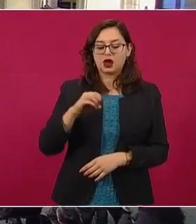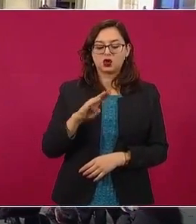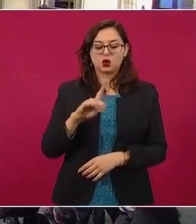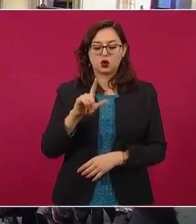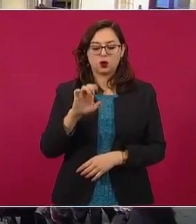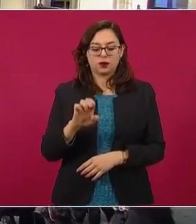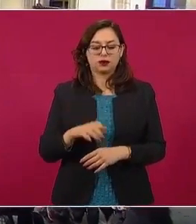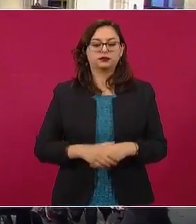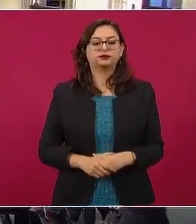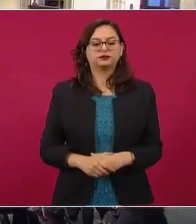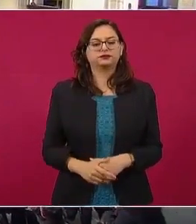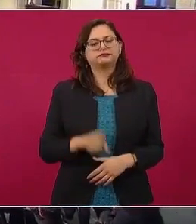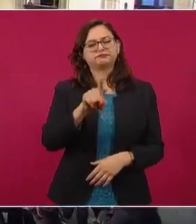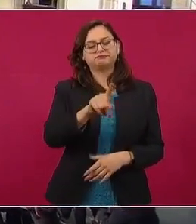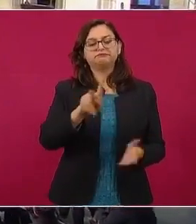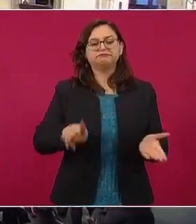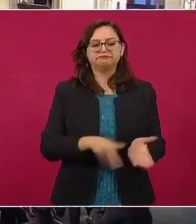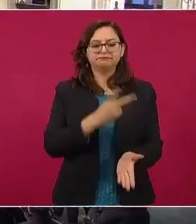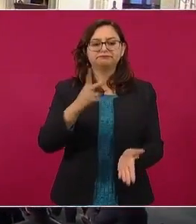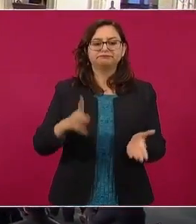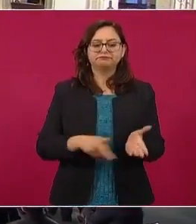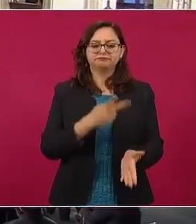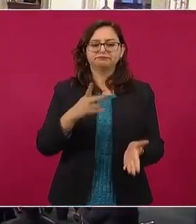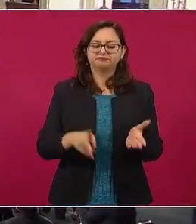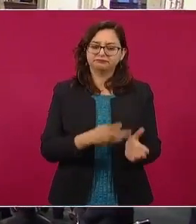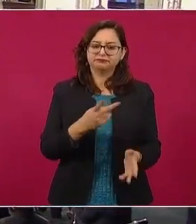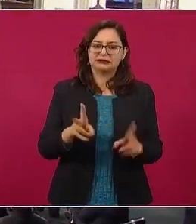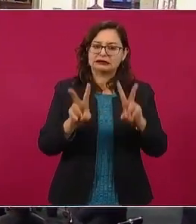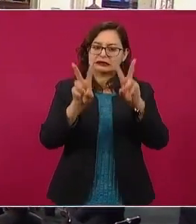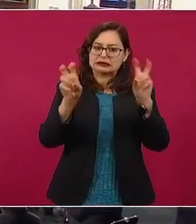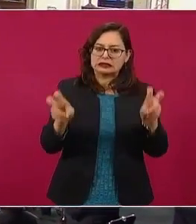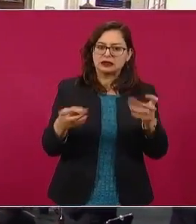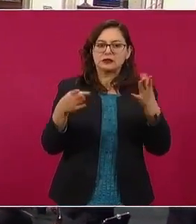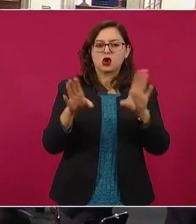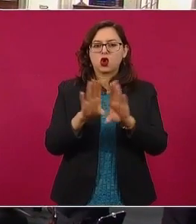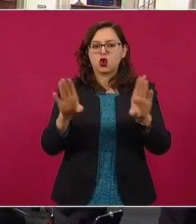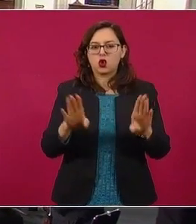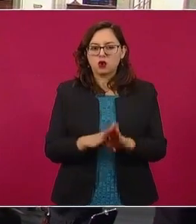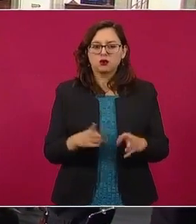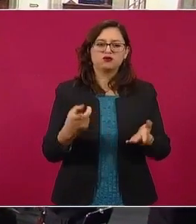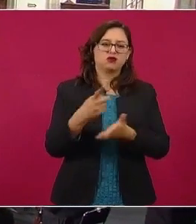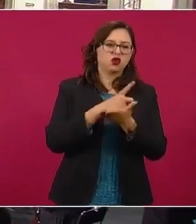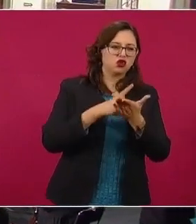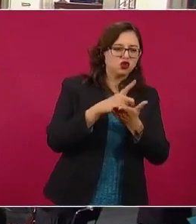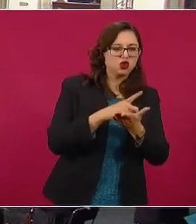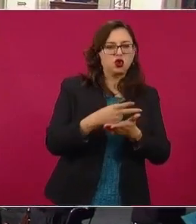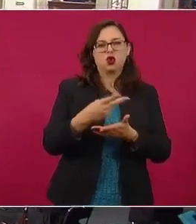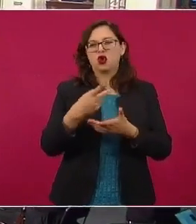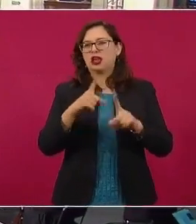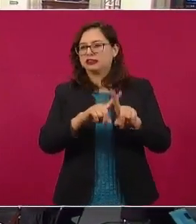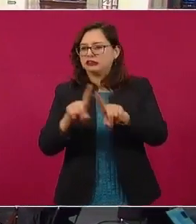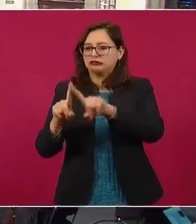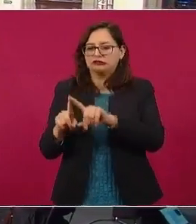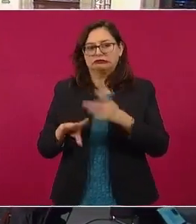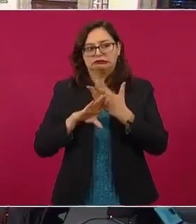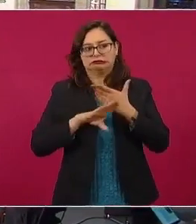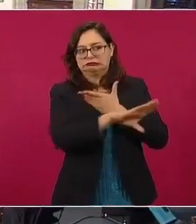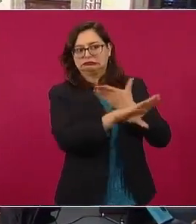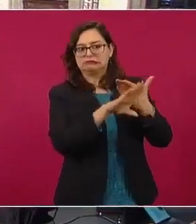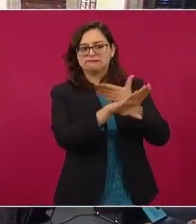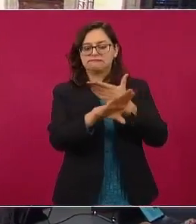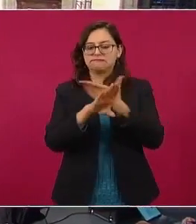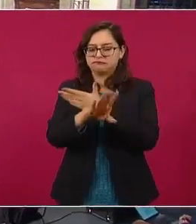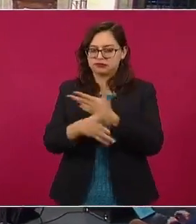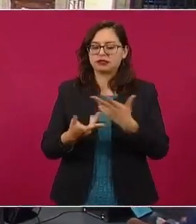en reiteradas ocasiones sobre el combate a la oferta de las sustancias, pero quisiera saber cómo va la prevención de la demanda de